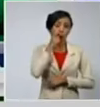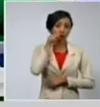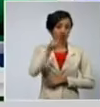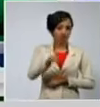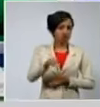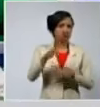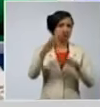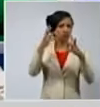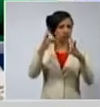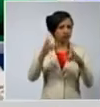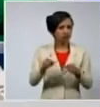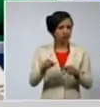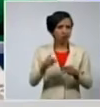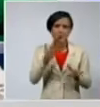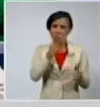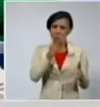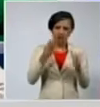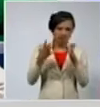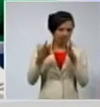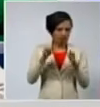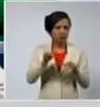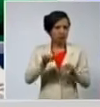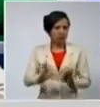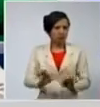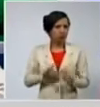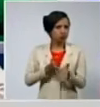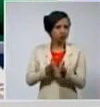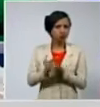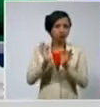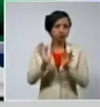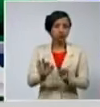del tiempo. El